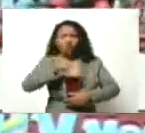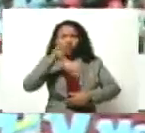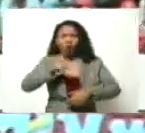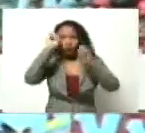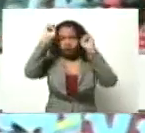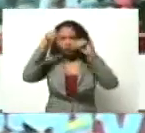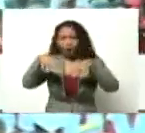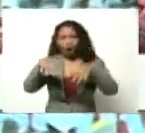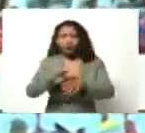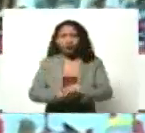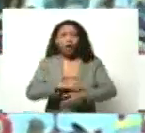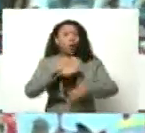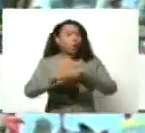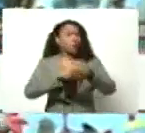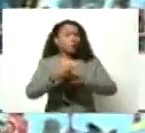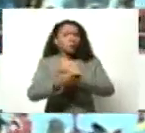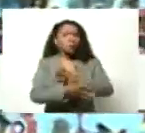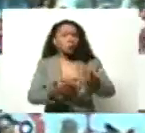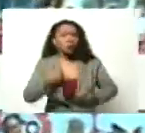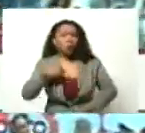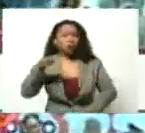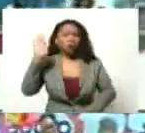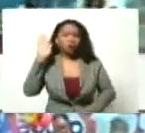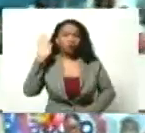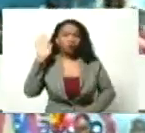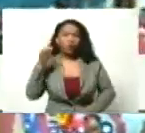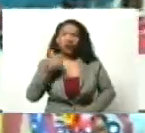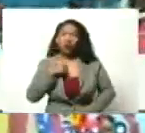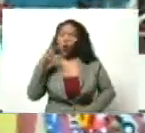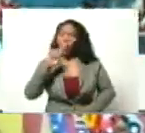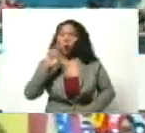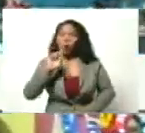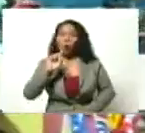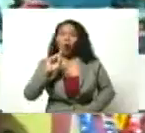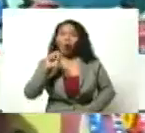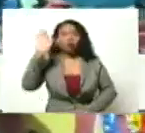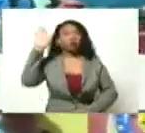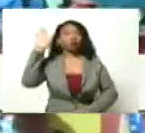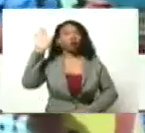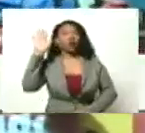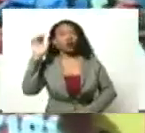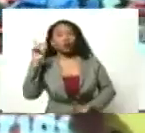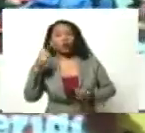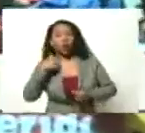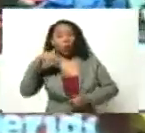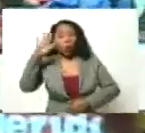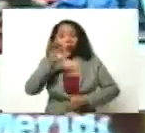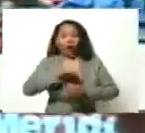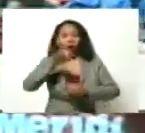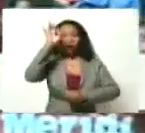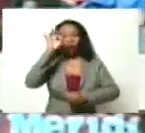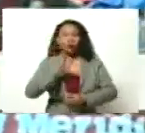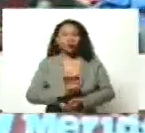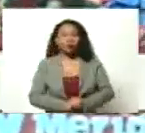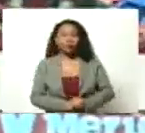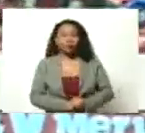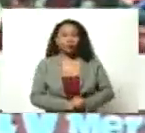y lo hacemos se lo juro y yo no juro en vano en verdad se lo juro con el alma